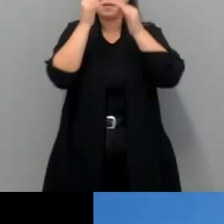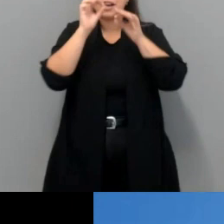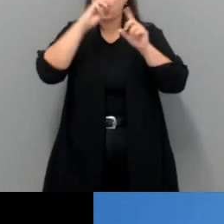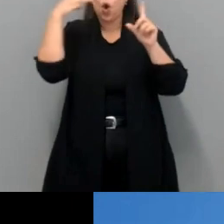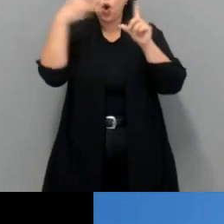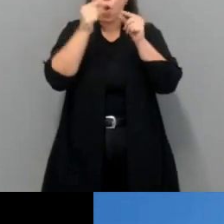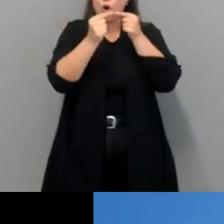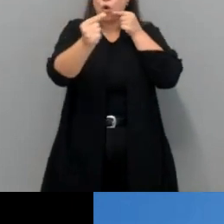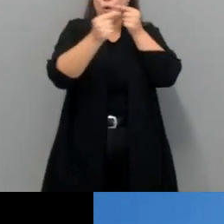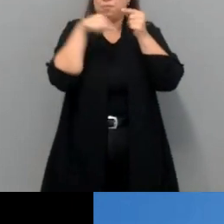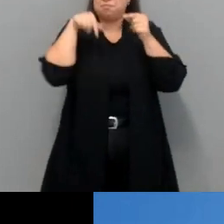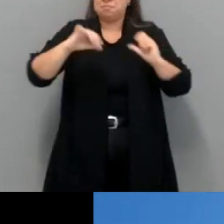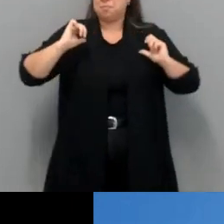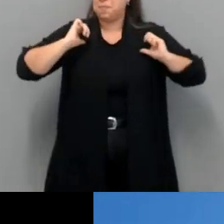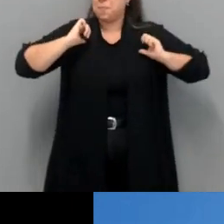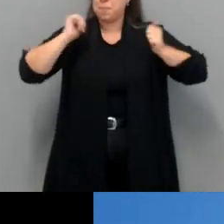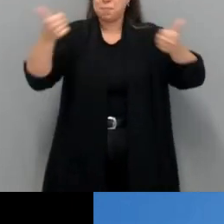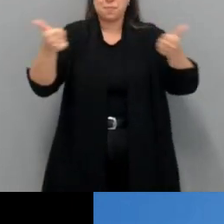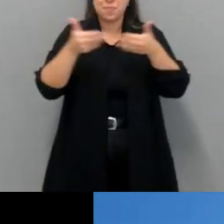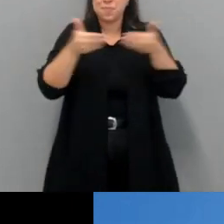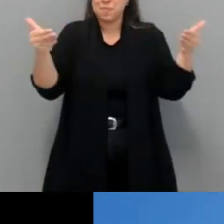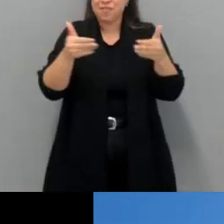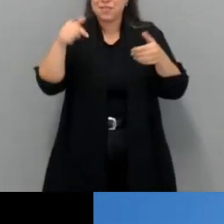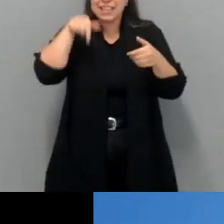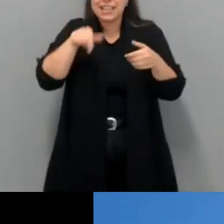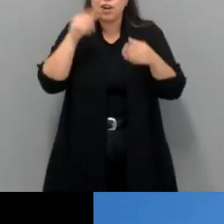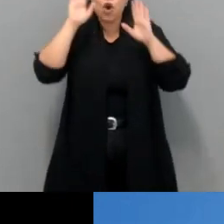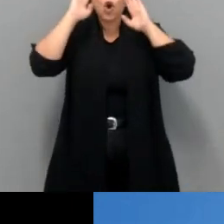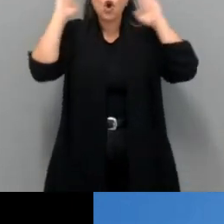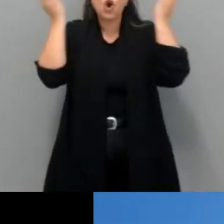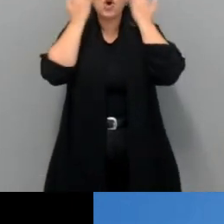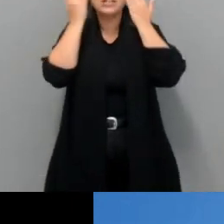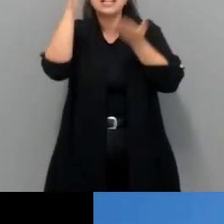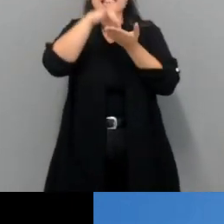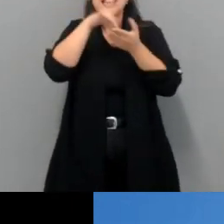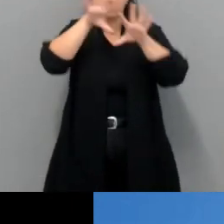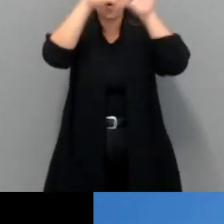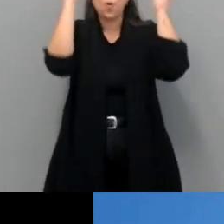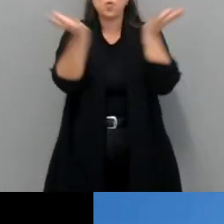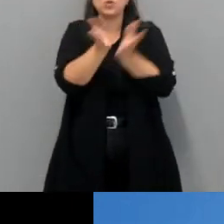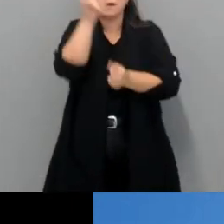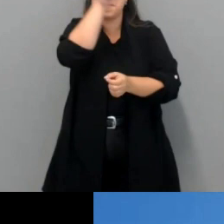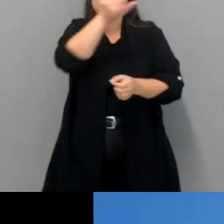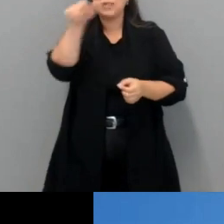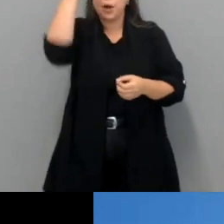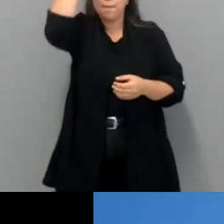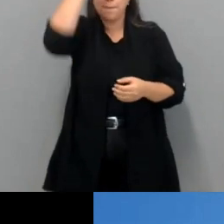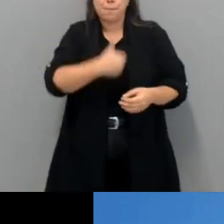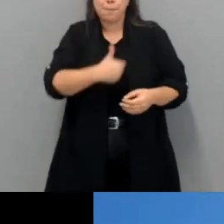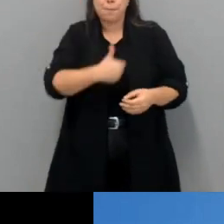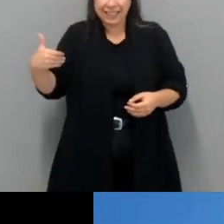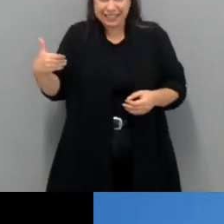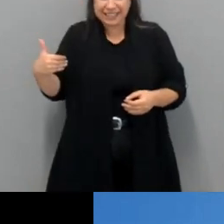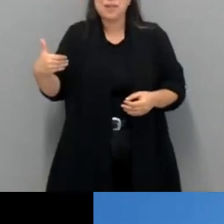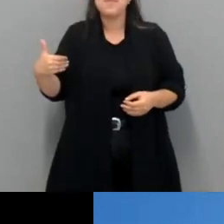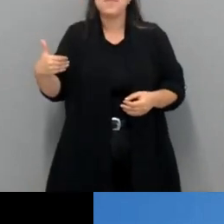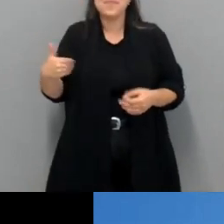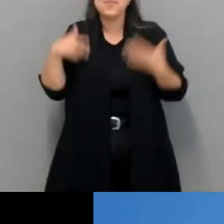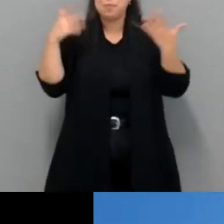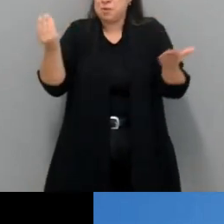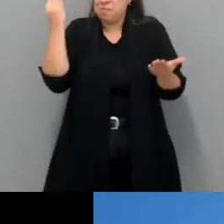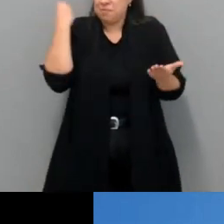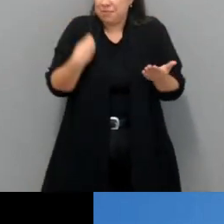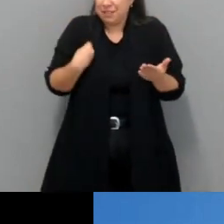que arrancamos este congreso del Día Mundial de las Personas con Parálisis Cerebral. Bueno, como en todos